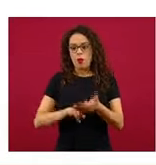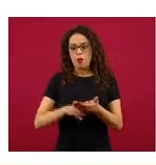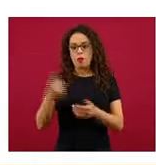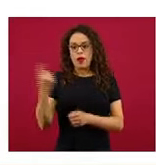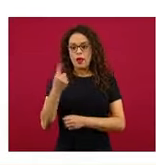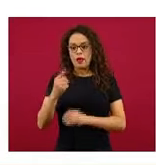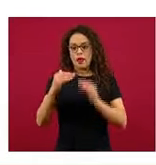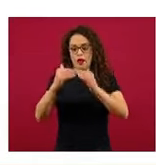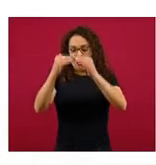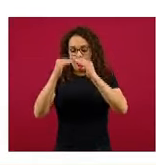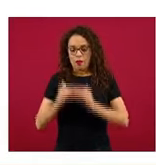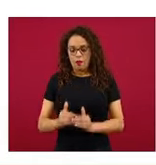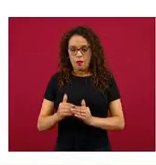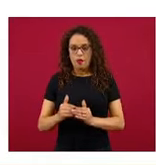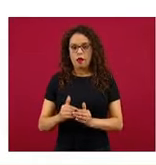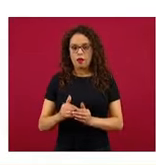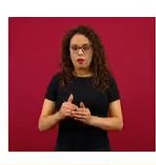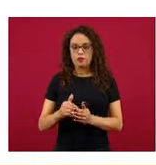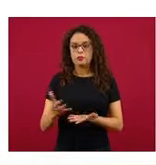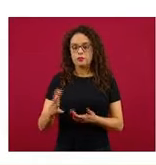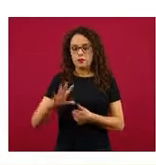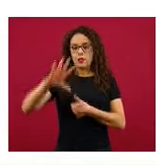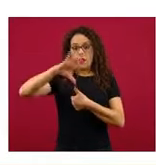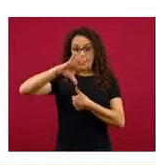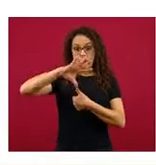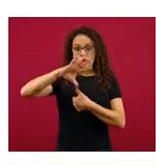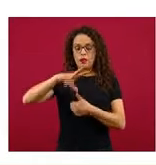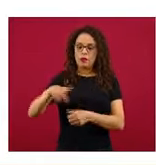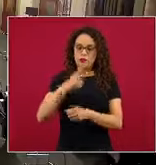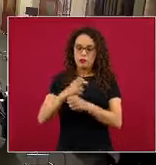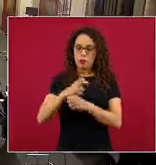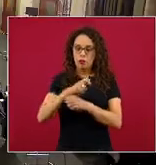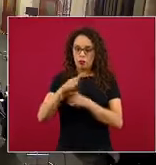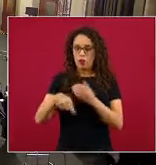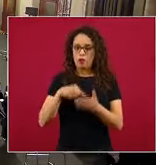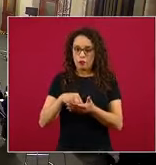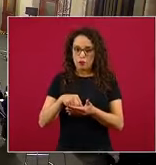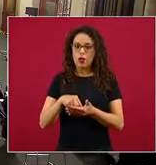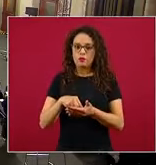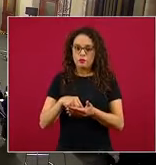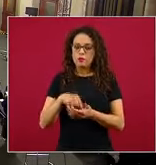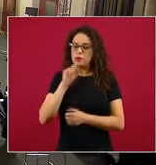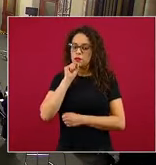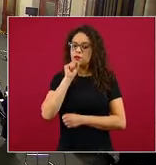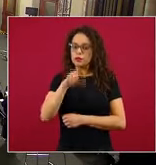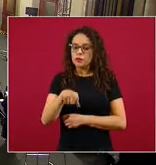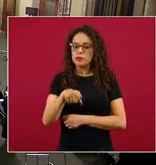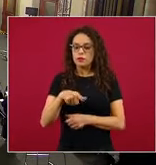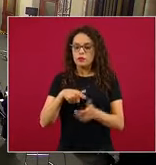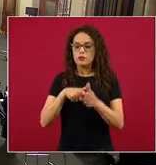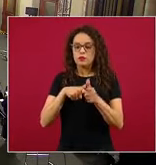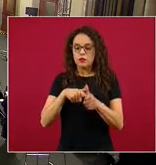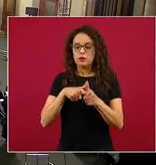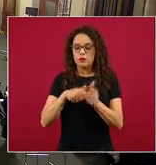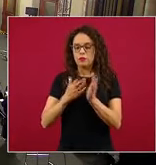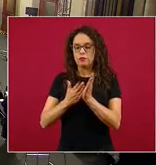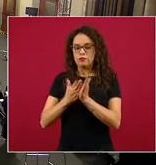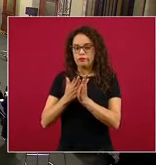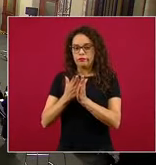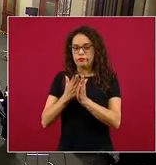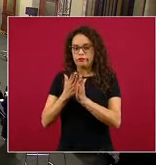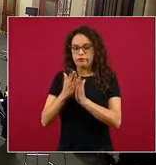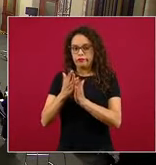América del Norte, que está en segundo lugar y que también mantiene una tendencia ascendente en esta